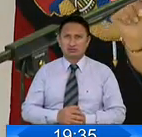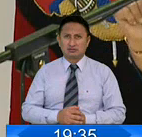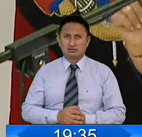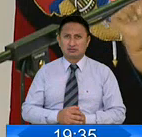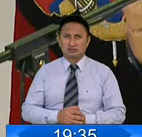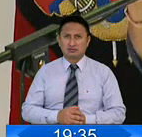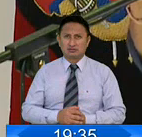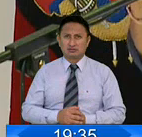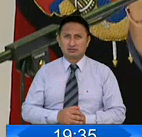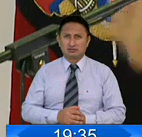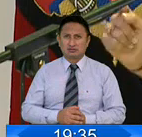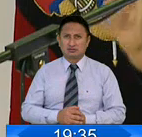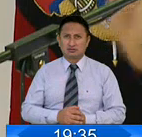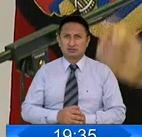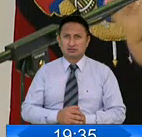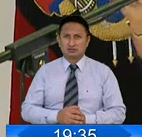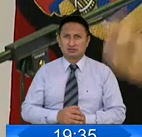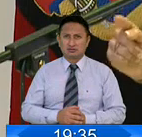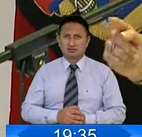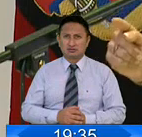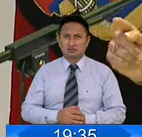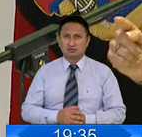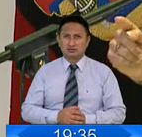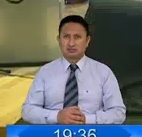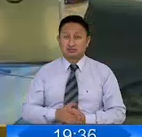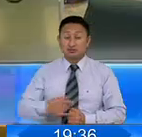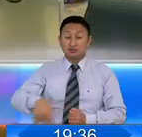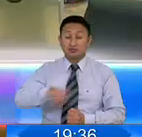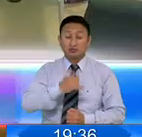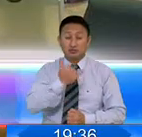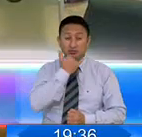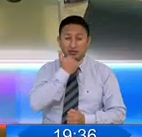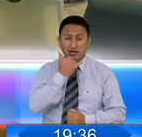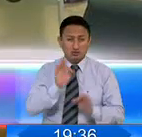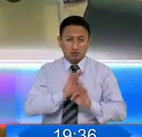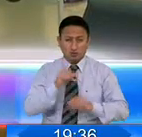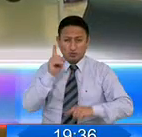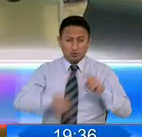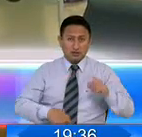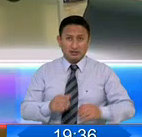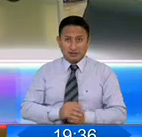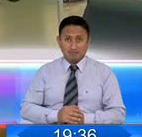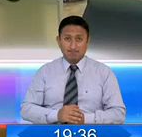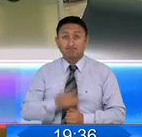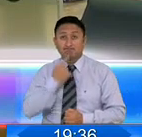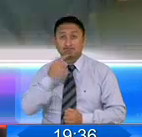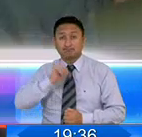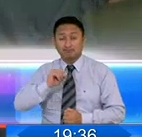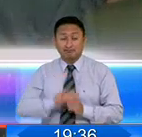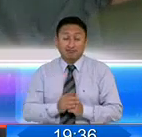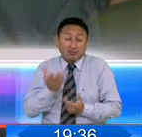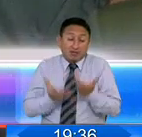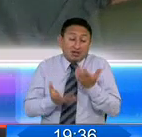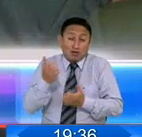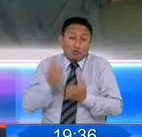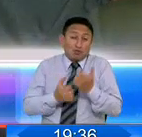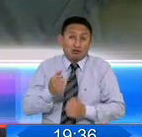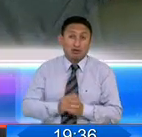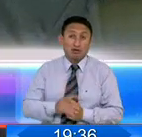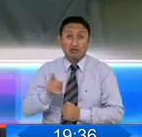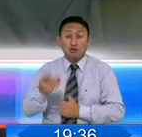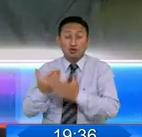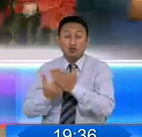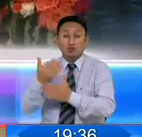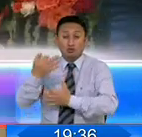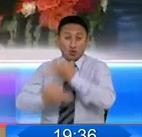malsano y malentendido espíritu de cuerpo. Desde la judicatura alertando de posibles dificultades que podrían enfrentar los nuevos